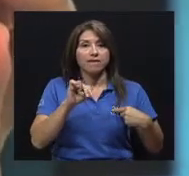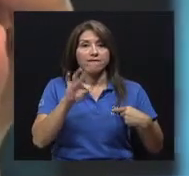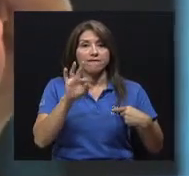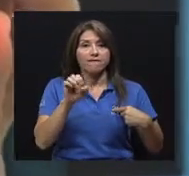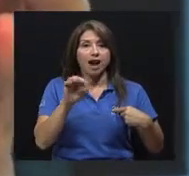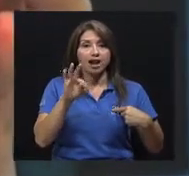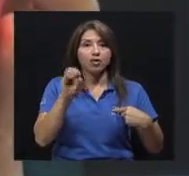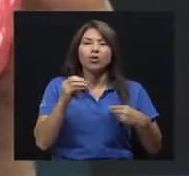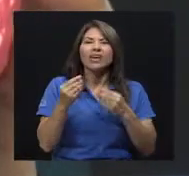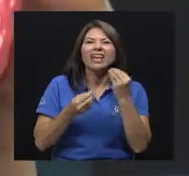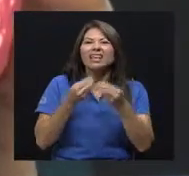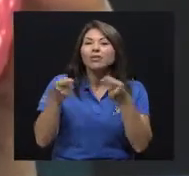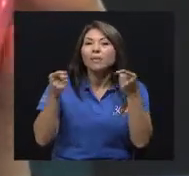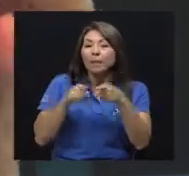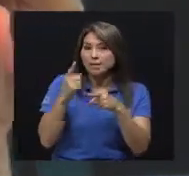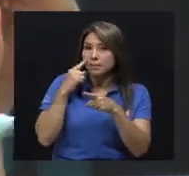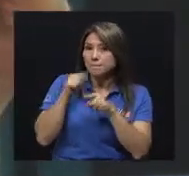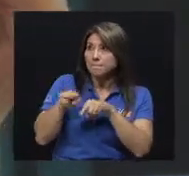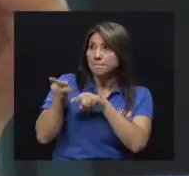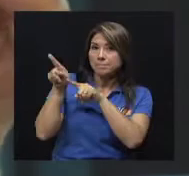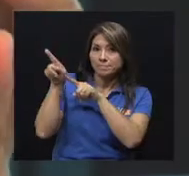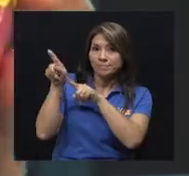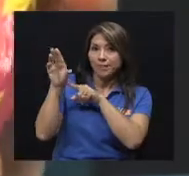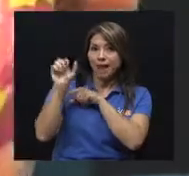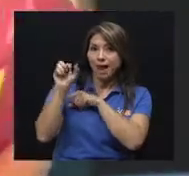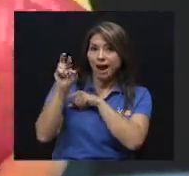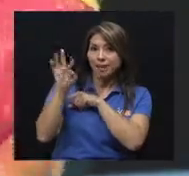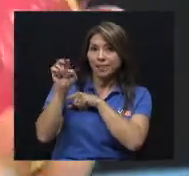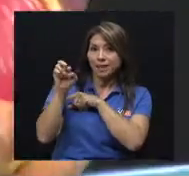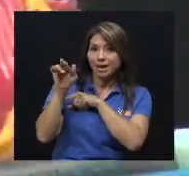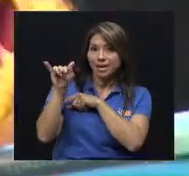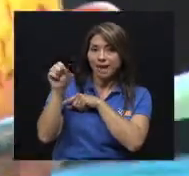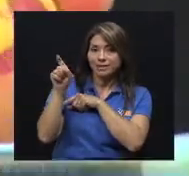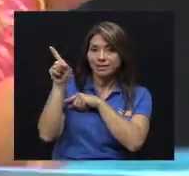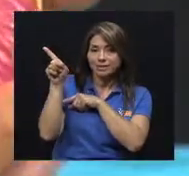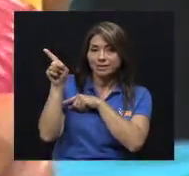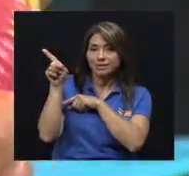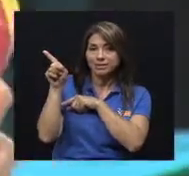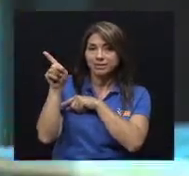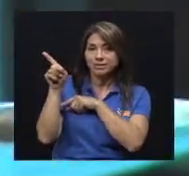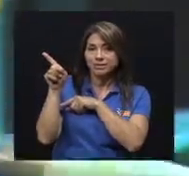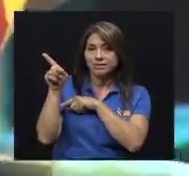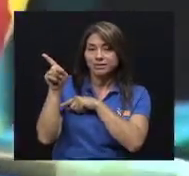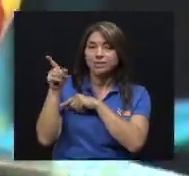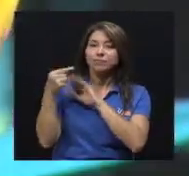son vasos muy pequeñitos, por aquí se ve uno donde va atrás del corazón,